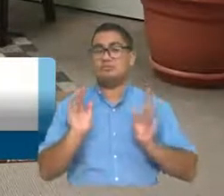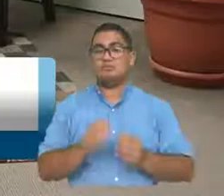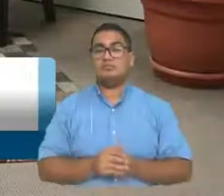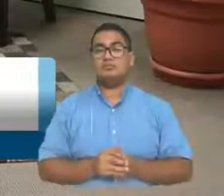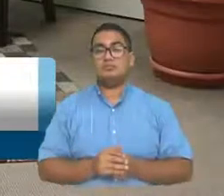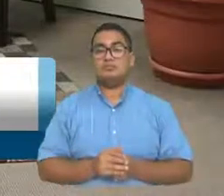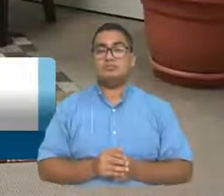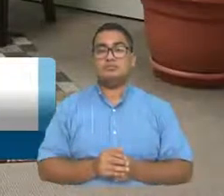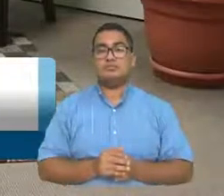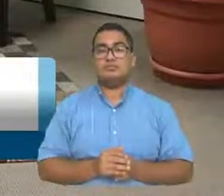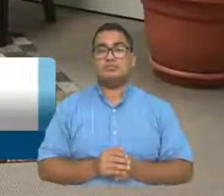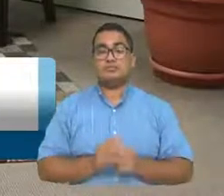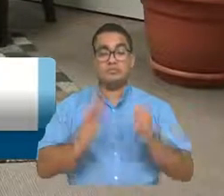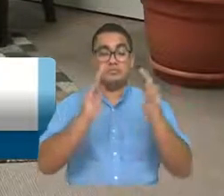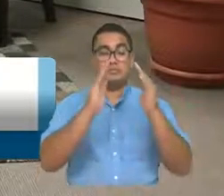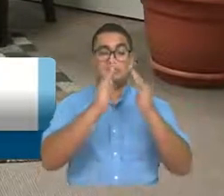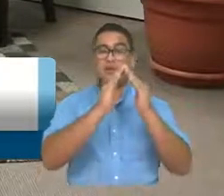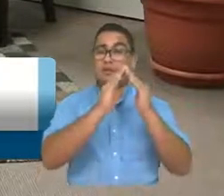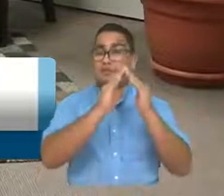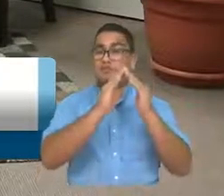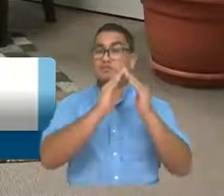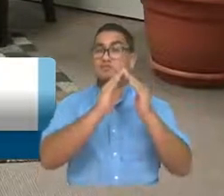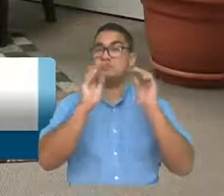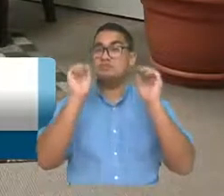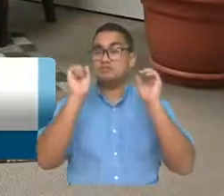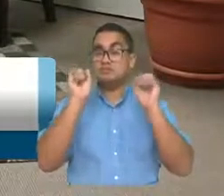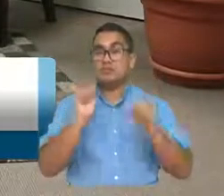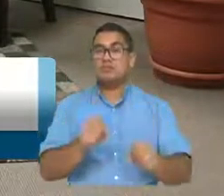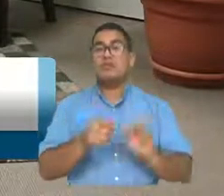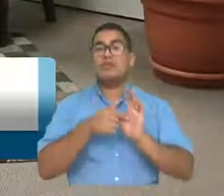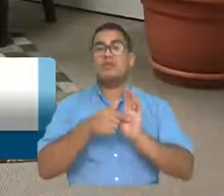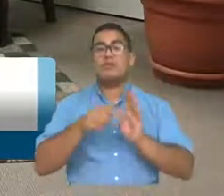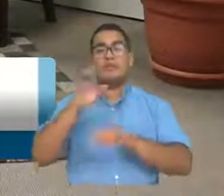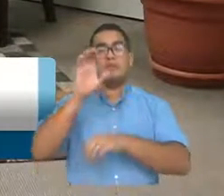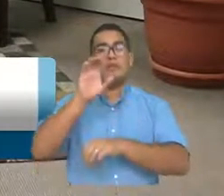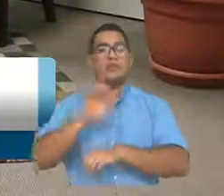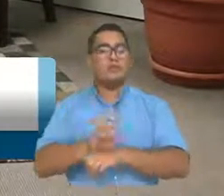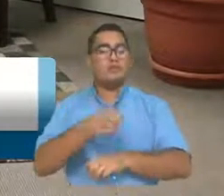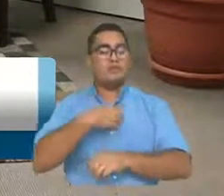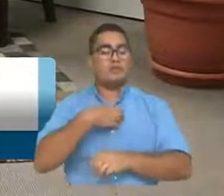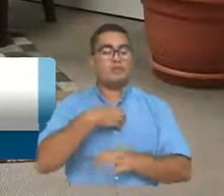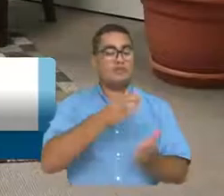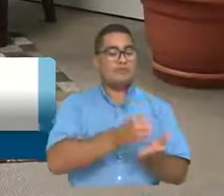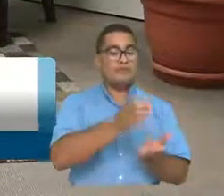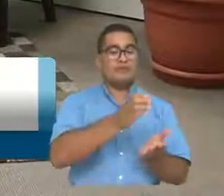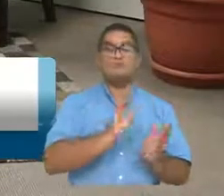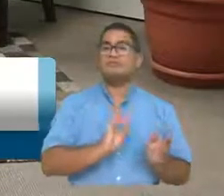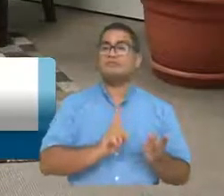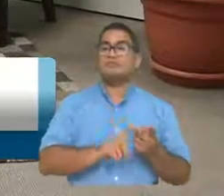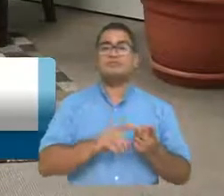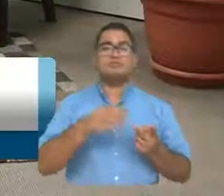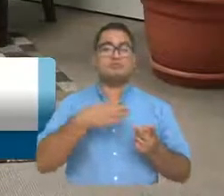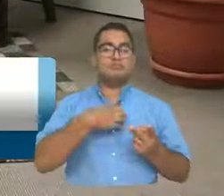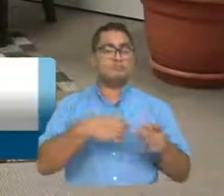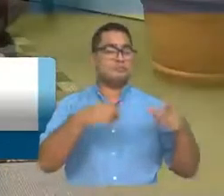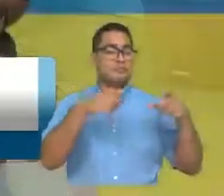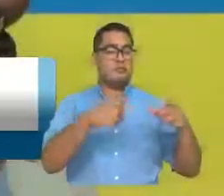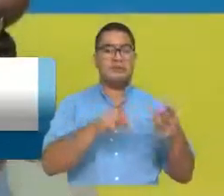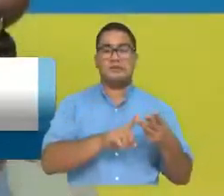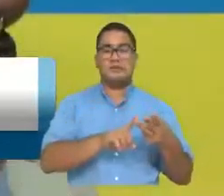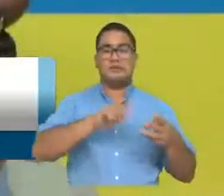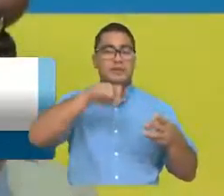idea, y lo debemos implementar, y yo creo que usted lo va a apoyar. Así como nosotros utilizamos nuestro cepillo de dientes para